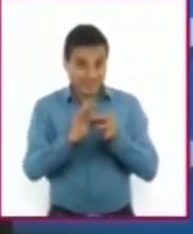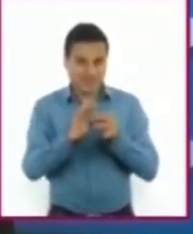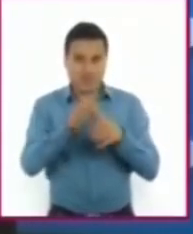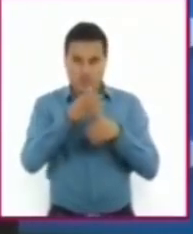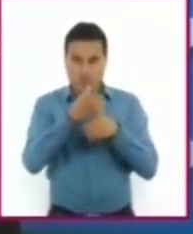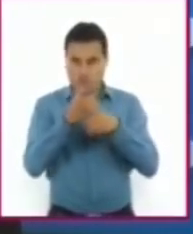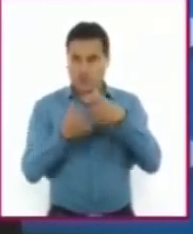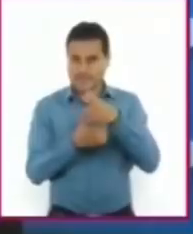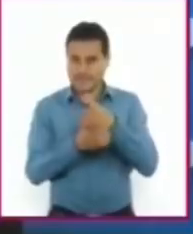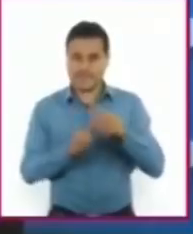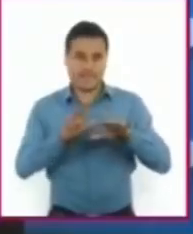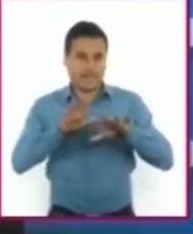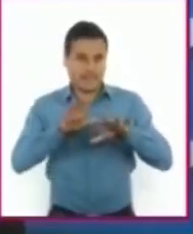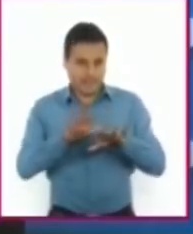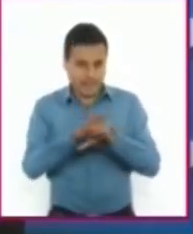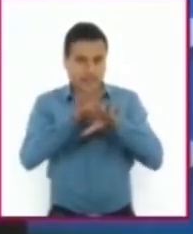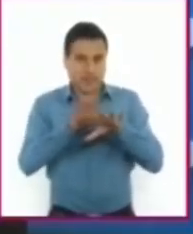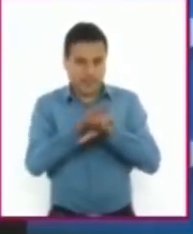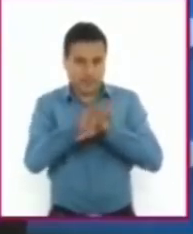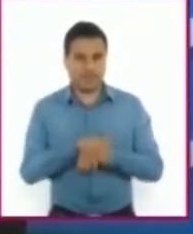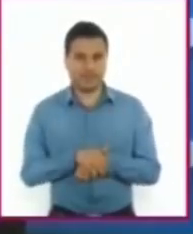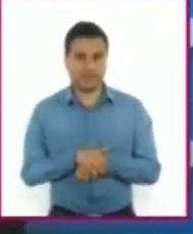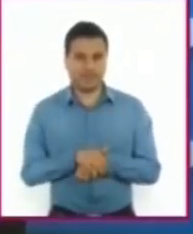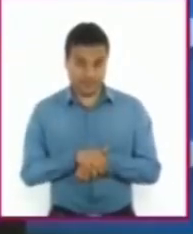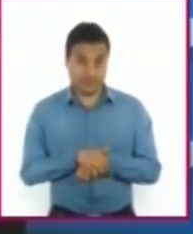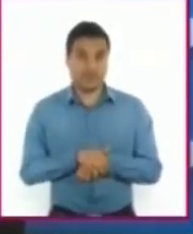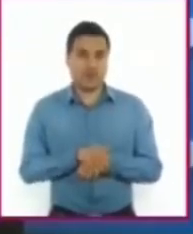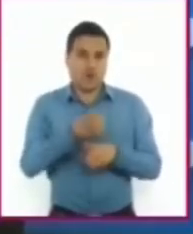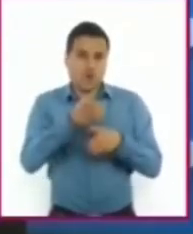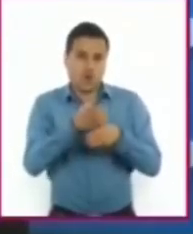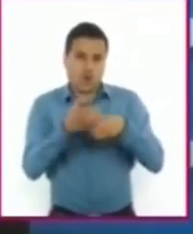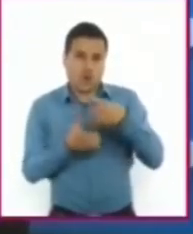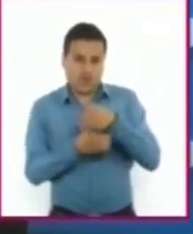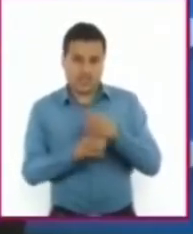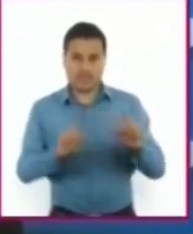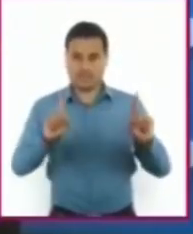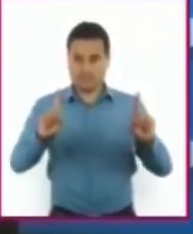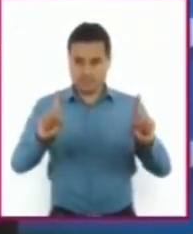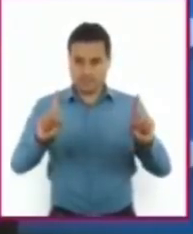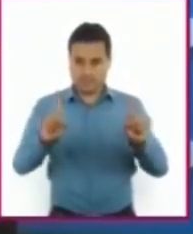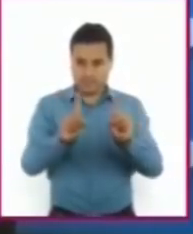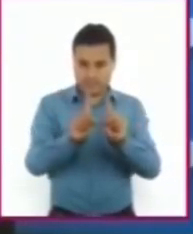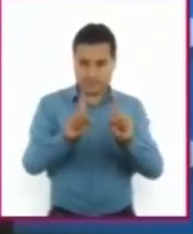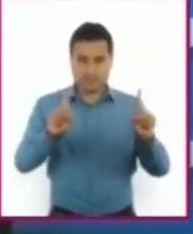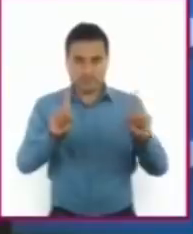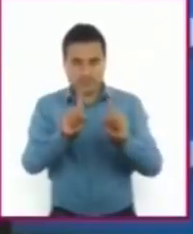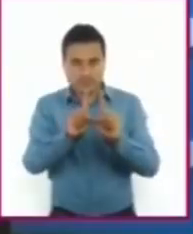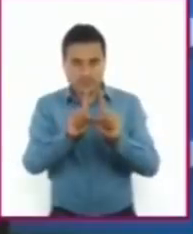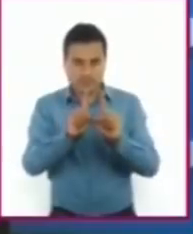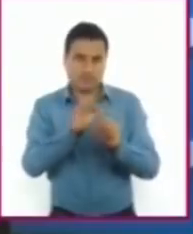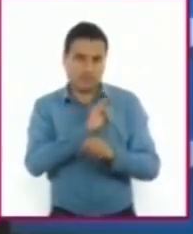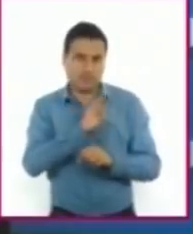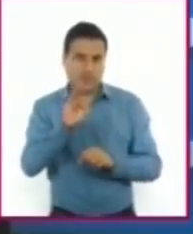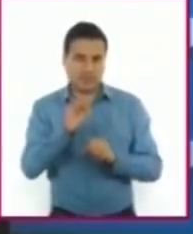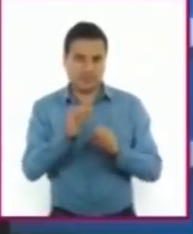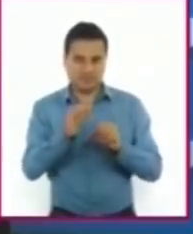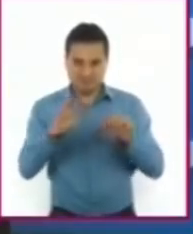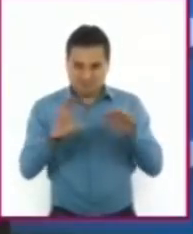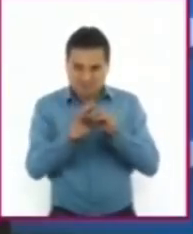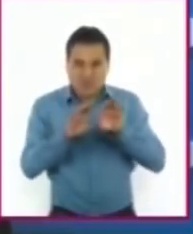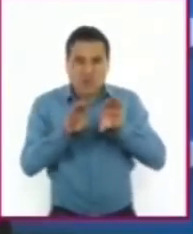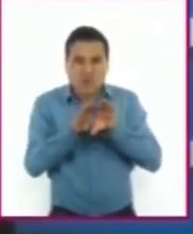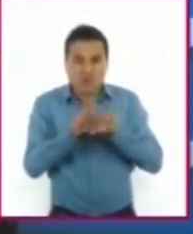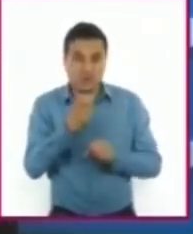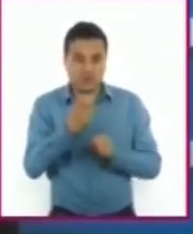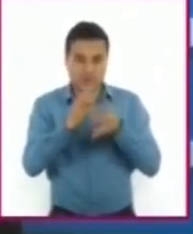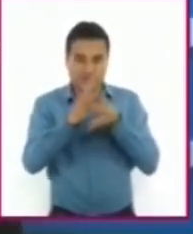objetos, debido a su interacción con otros, ya sea en su movimiento o en su forma. Para